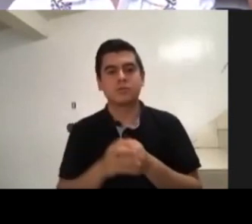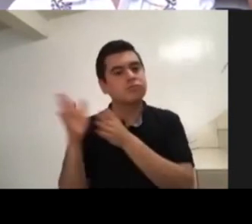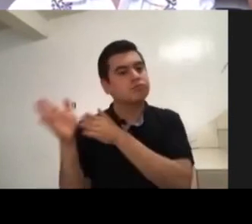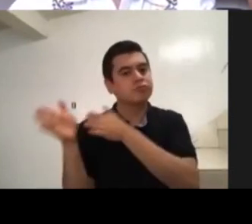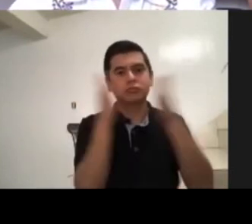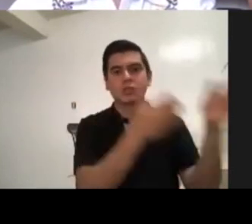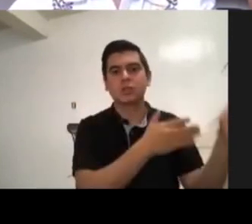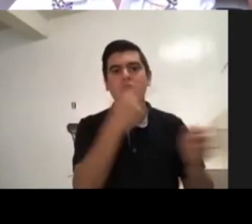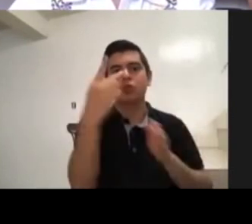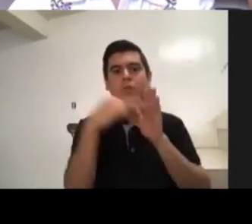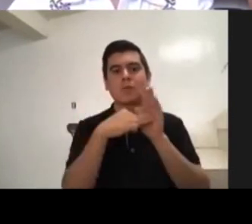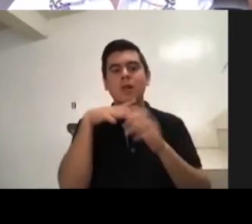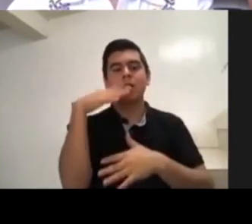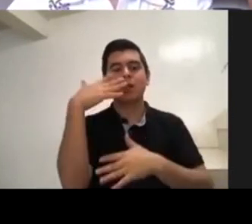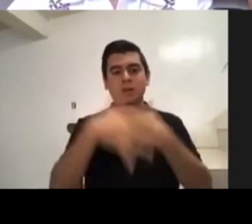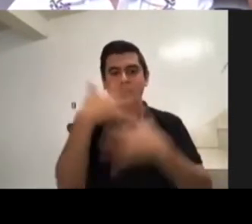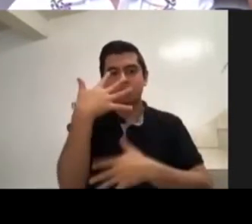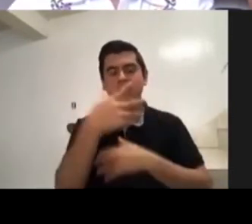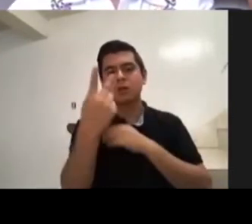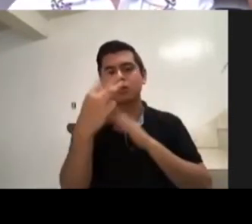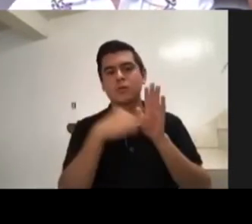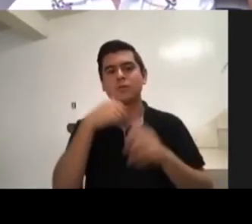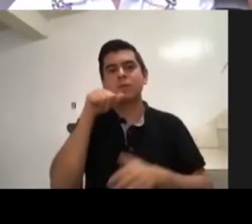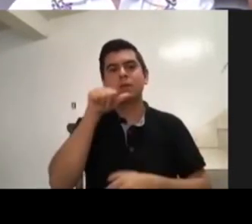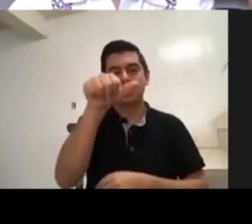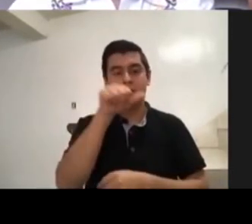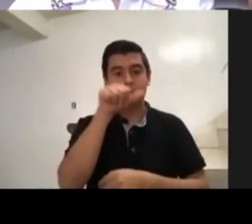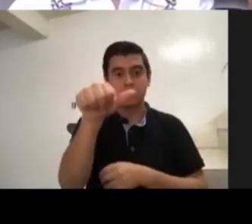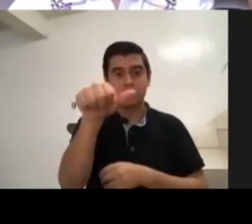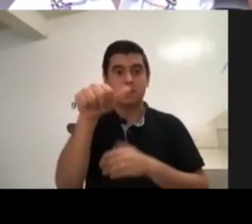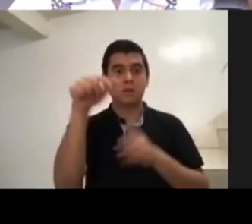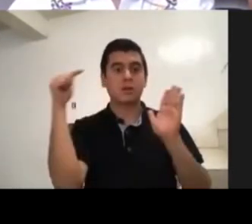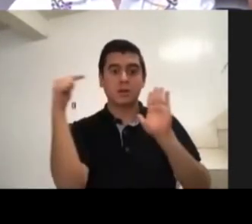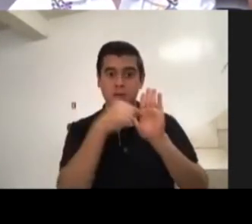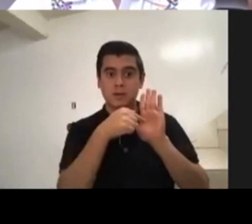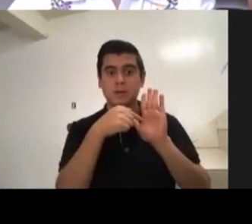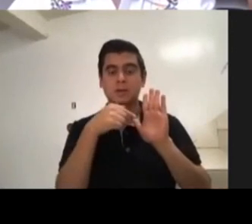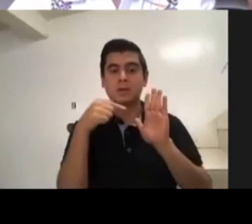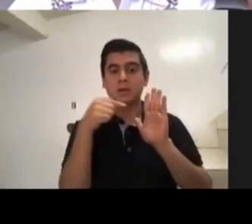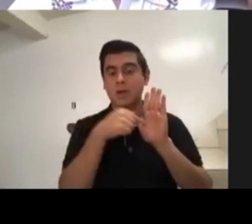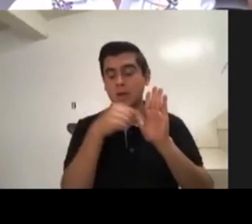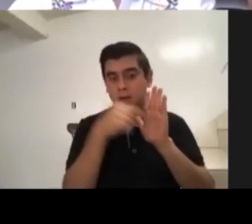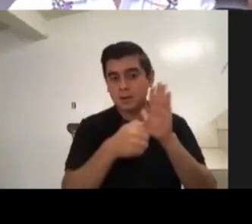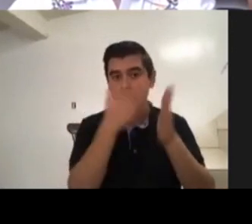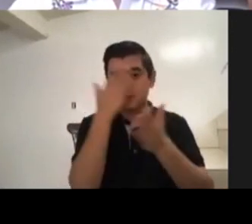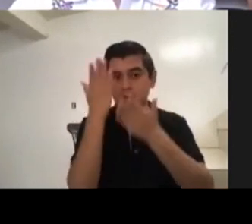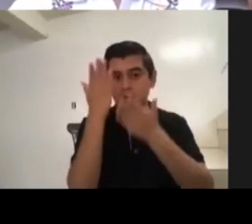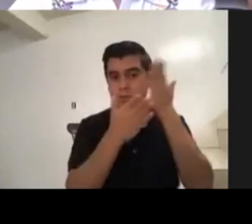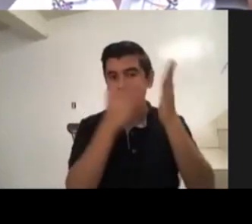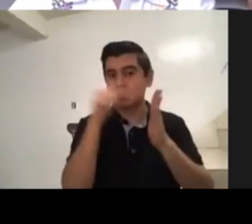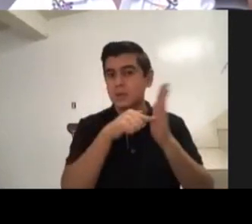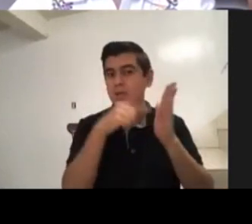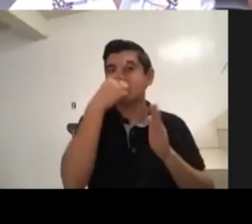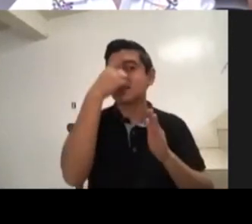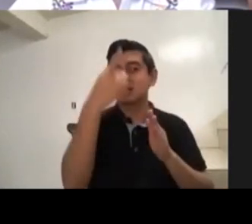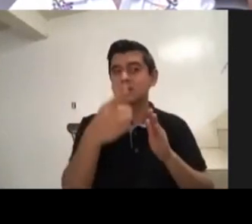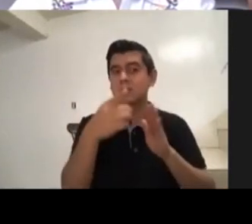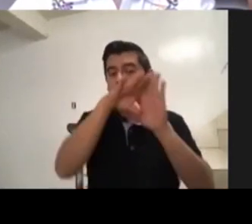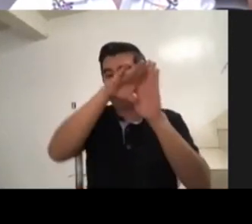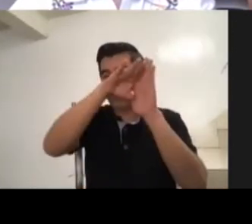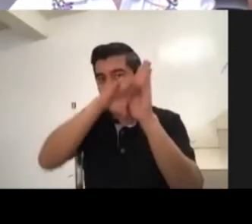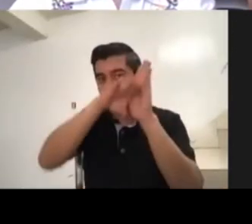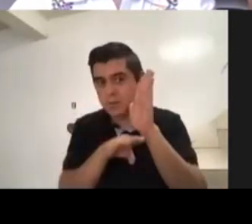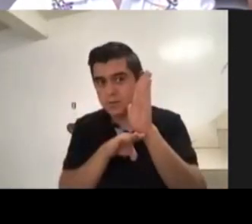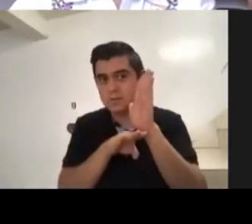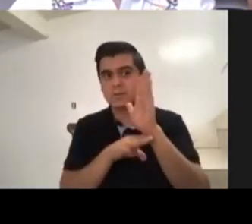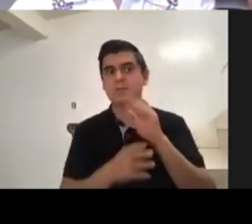2015-2016, según las mejores cifras disponibles, se redujo ese número,